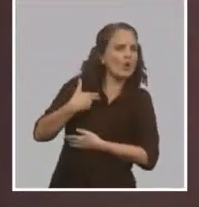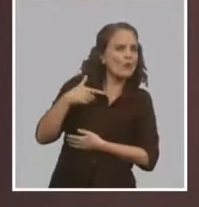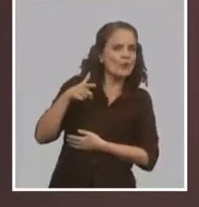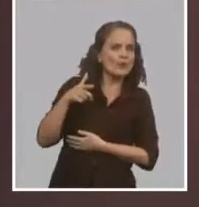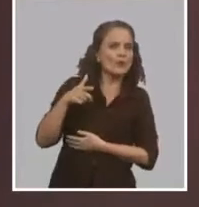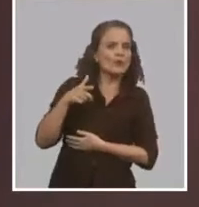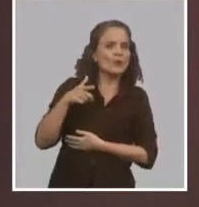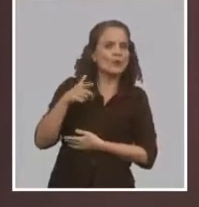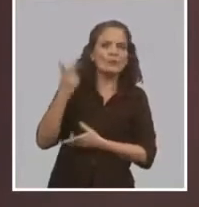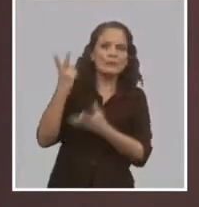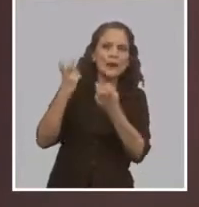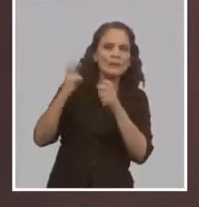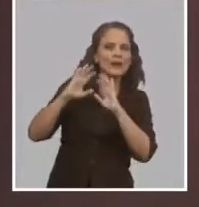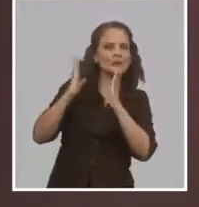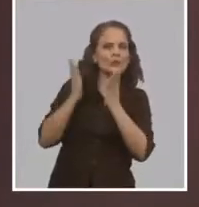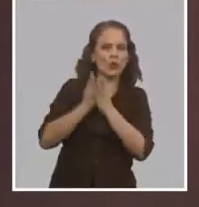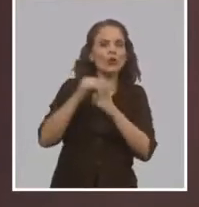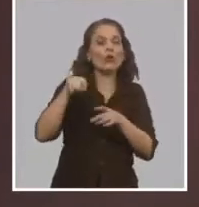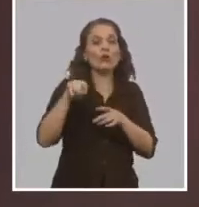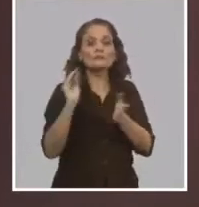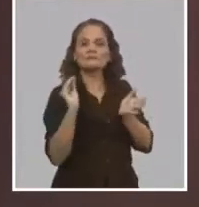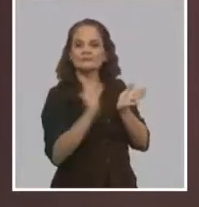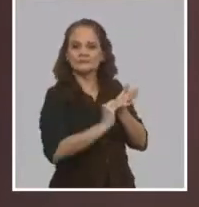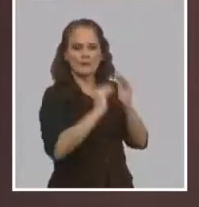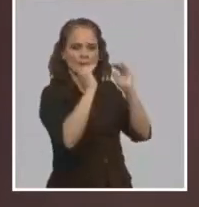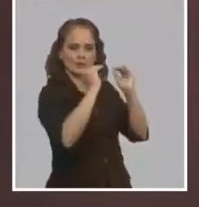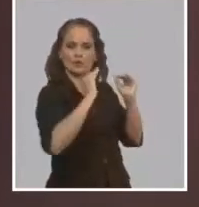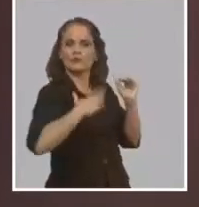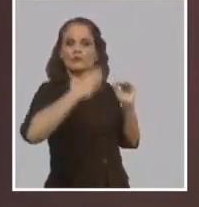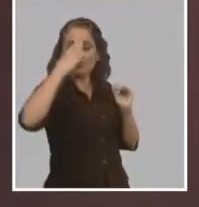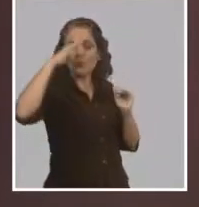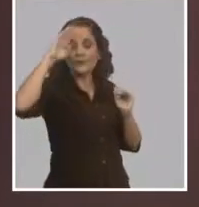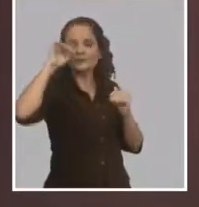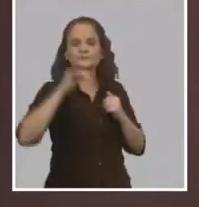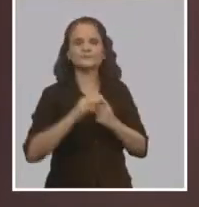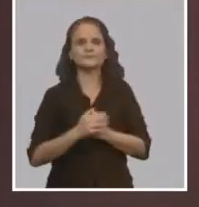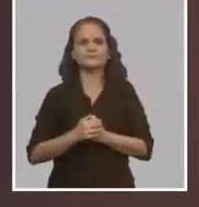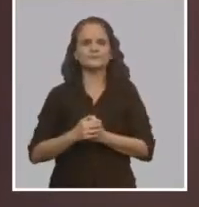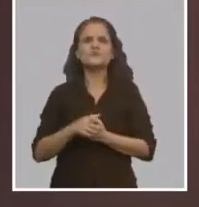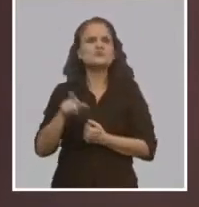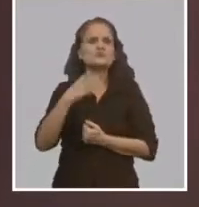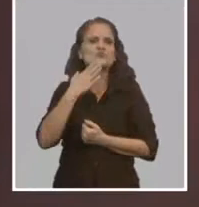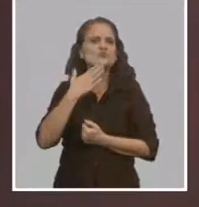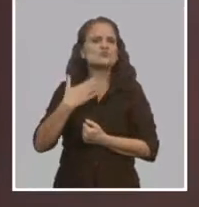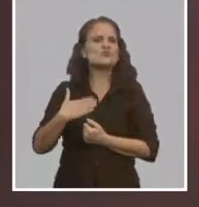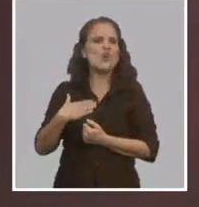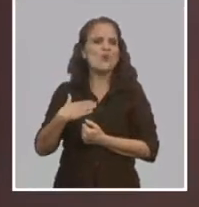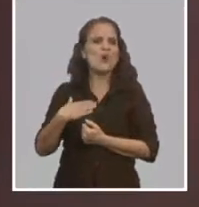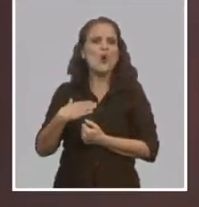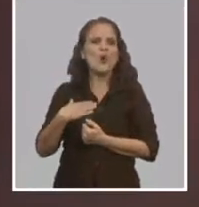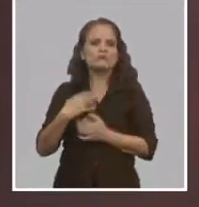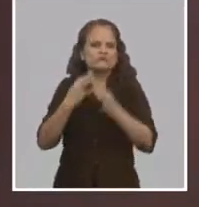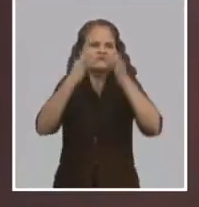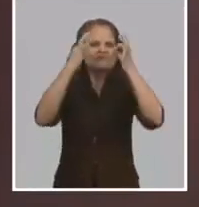internacionales. Este es un protocolo nuestro que para mí es excelente. ¿En qué palabras definiría usted al doctor